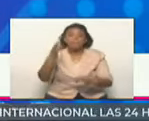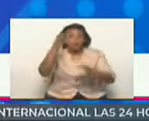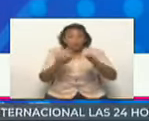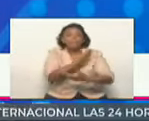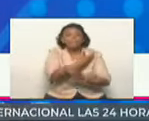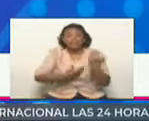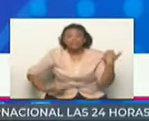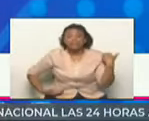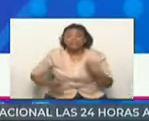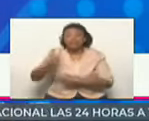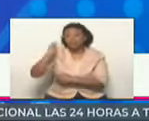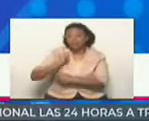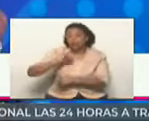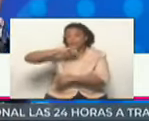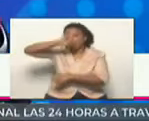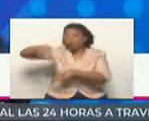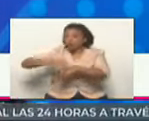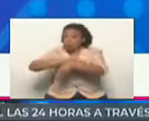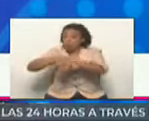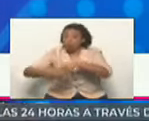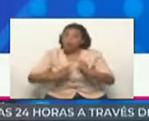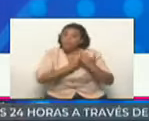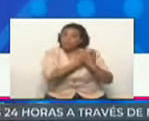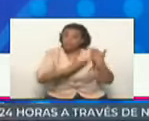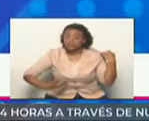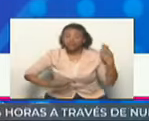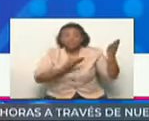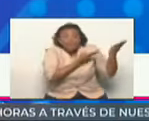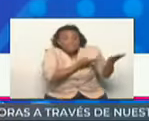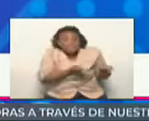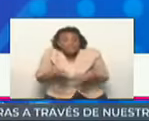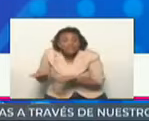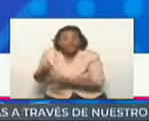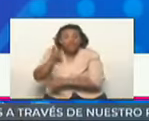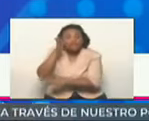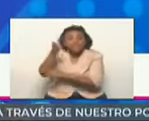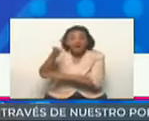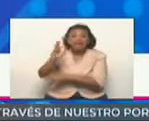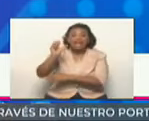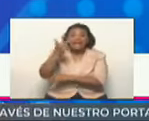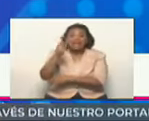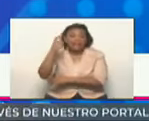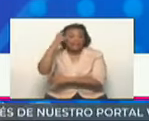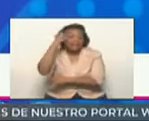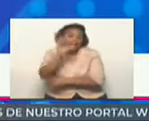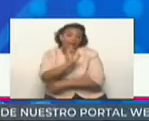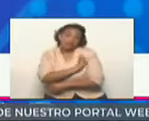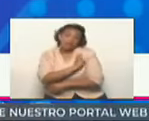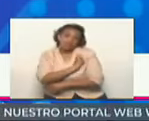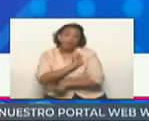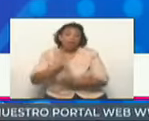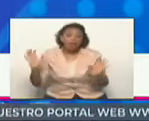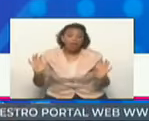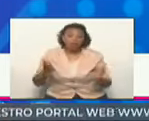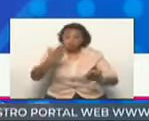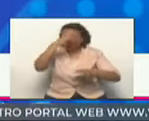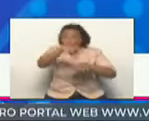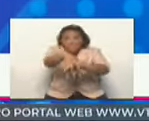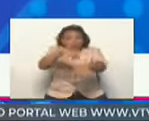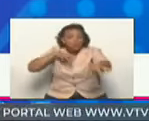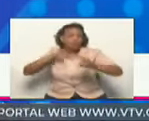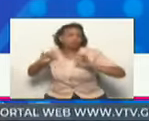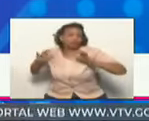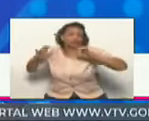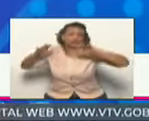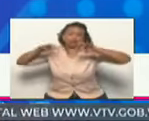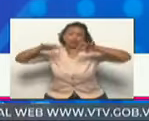presidido por el diputado Jorge Rodríguez ya me hizo la invitación y el 10 de enero iré con millones de hombres y mujeres